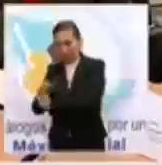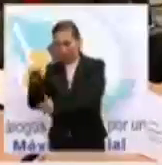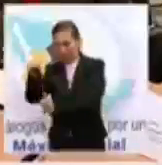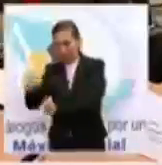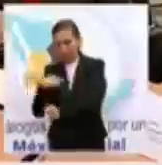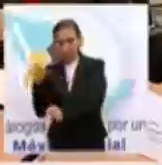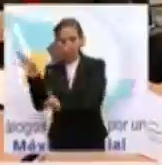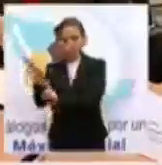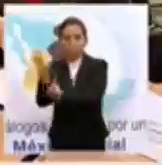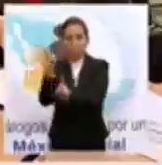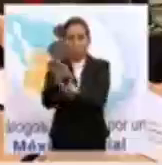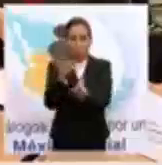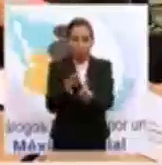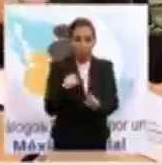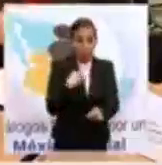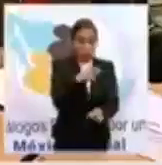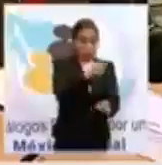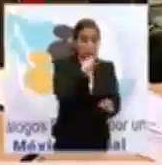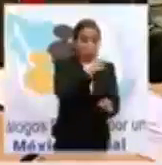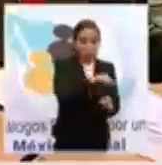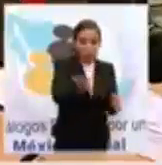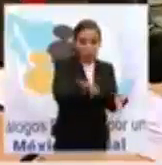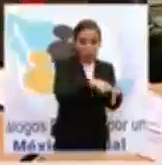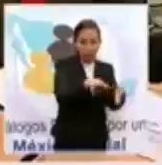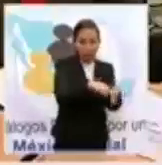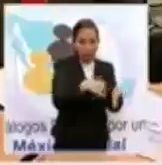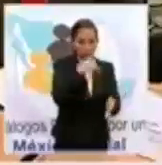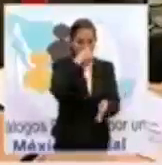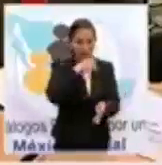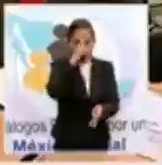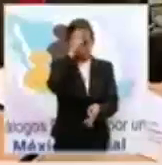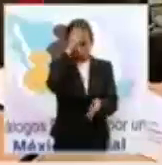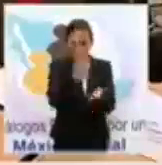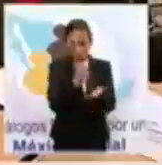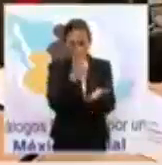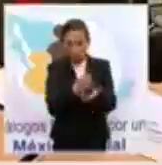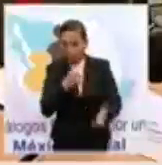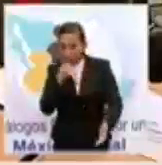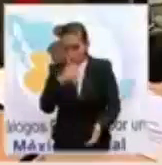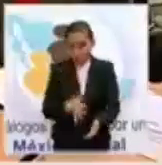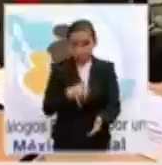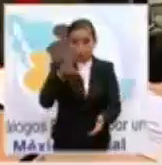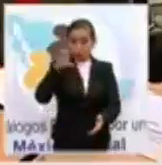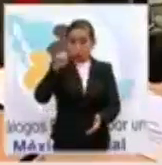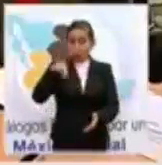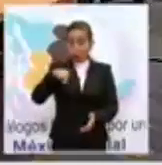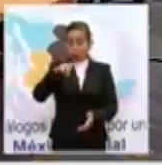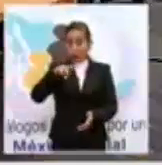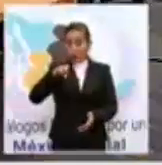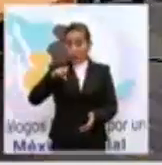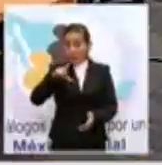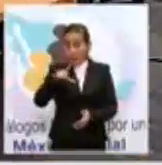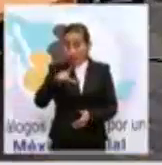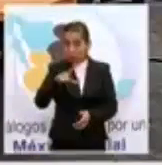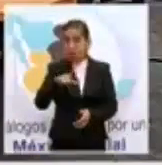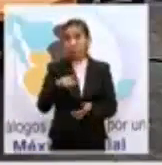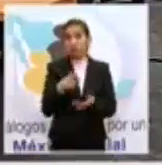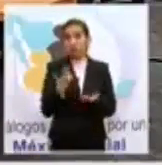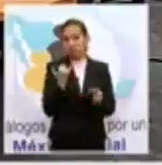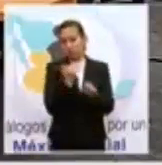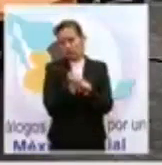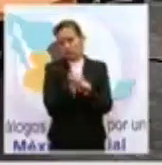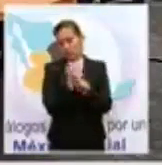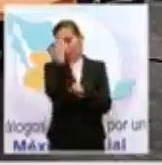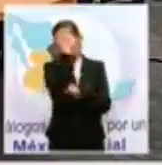están cerca de problemas sumamente conflictivos. Y al Coneval se le va a poner